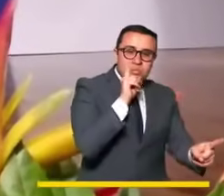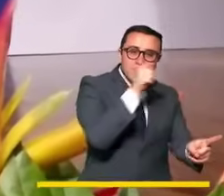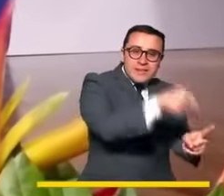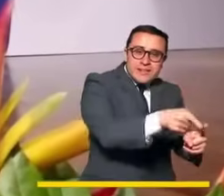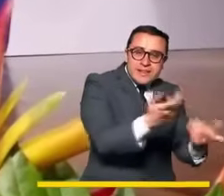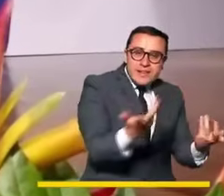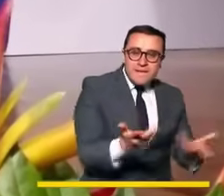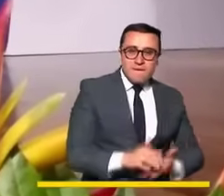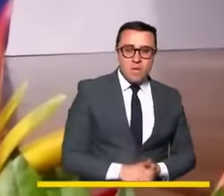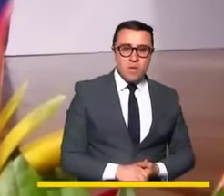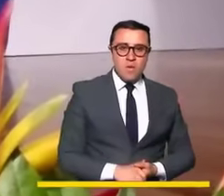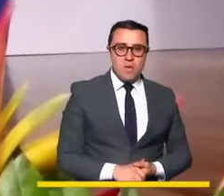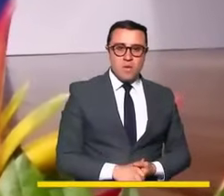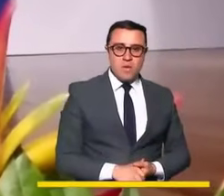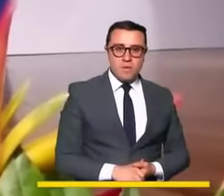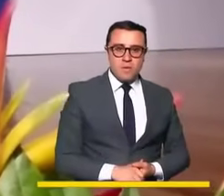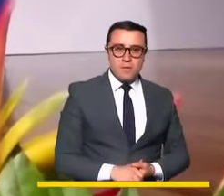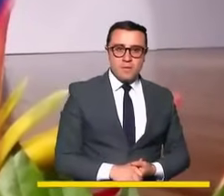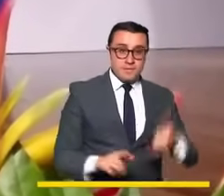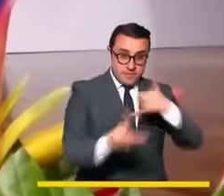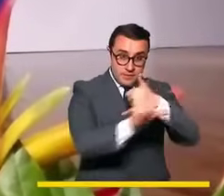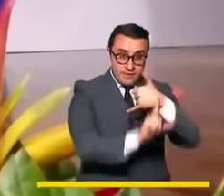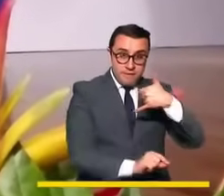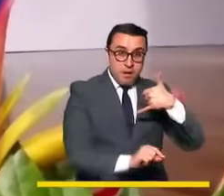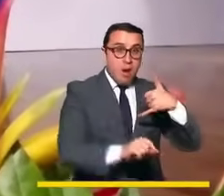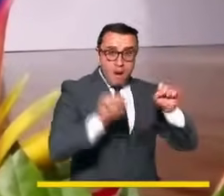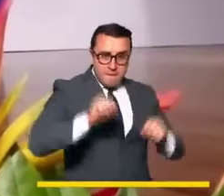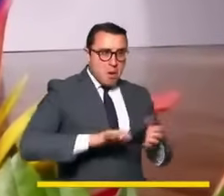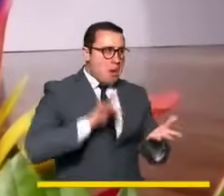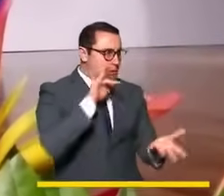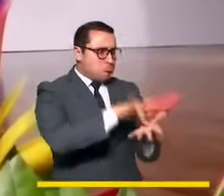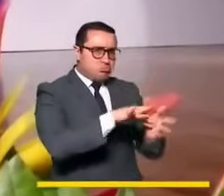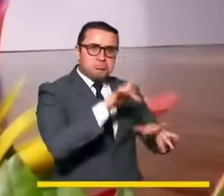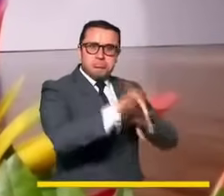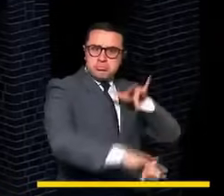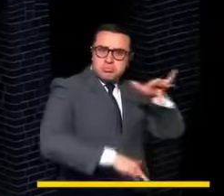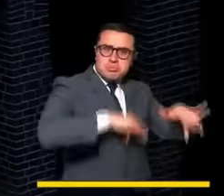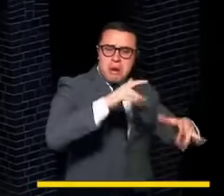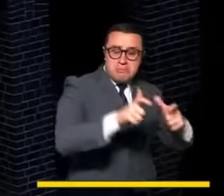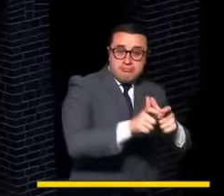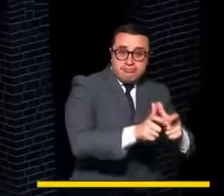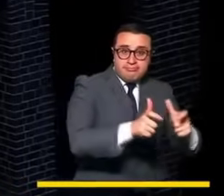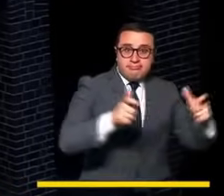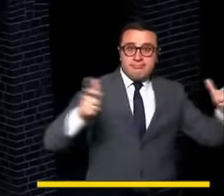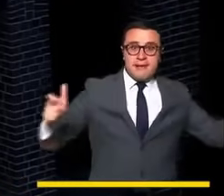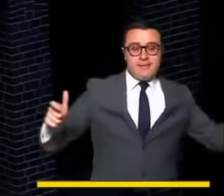objetivos geográficos el litoral pacífico. Entonces,